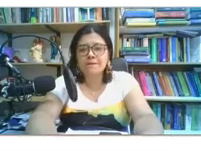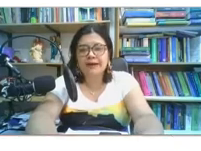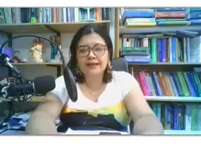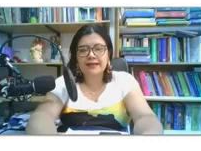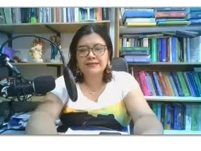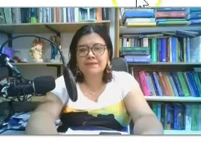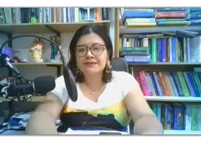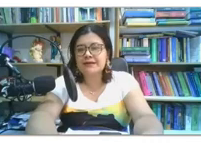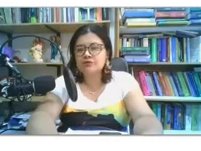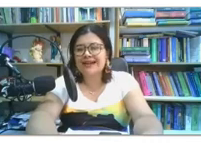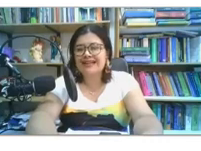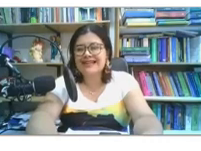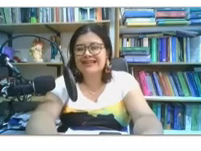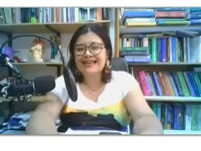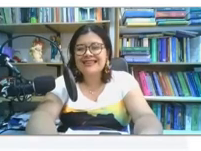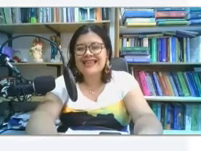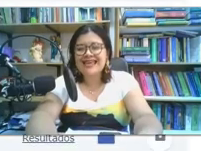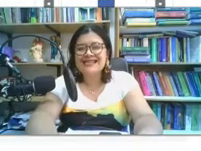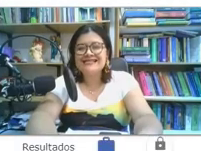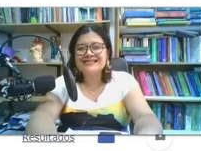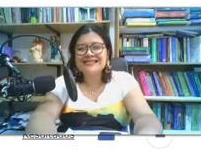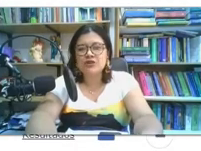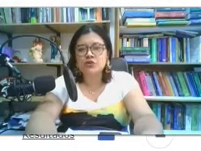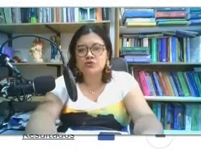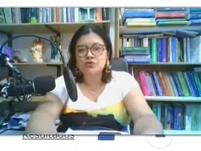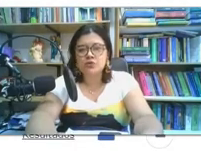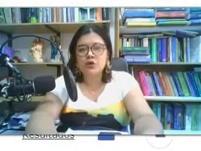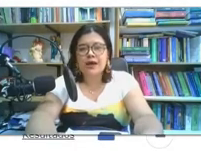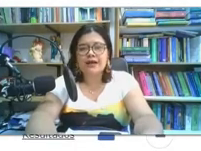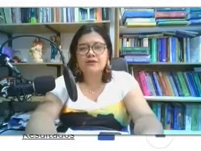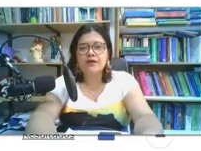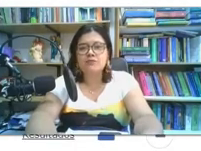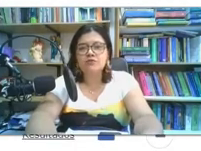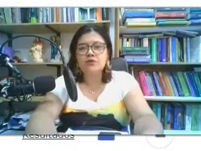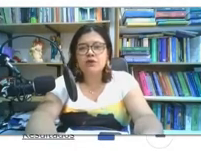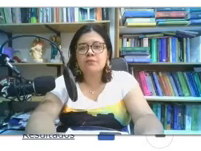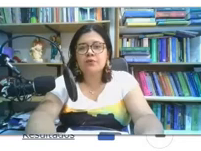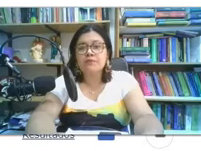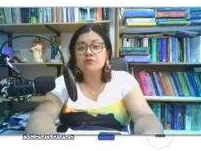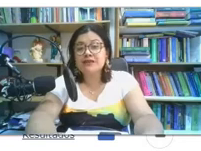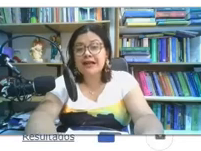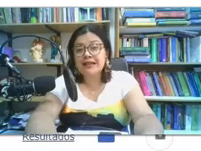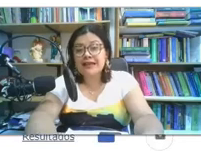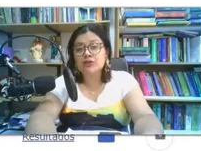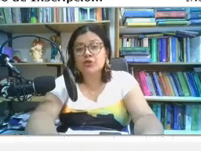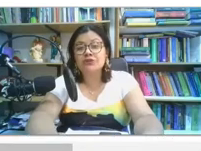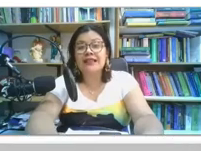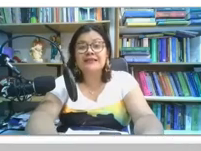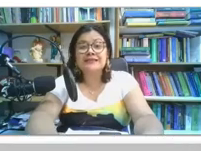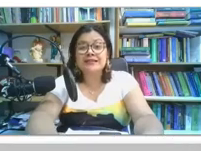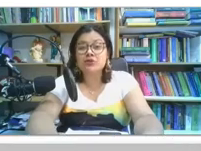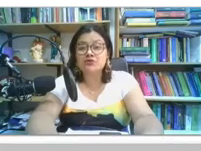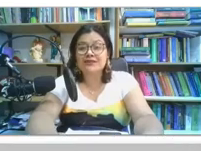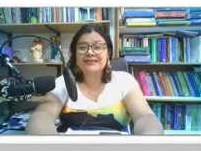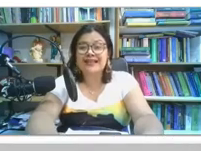bajarla ya pasamos a calidad de inscritos aquí vemos podemos mirar el total